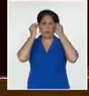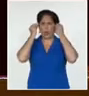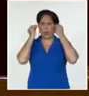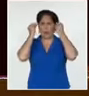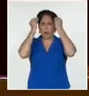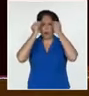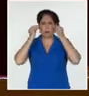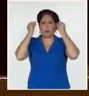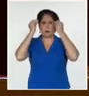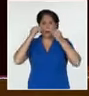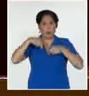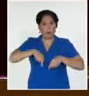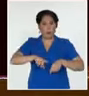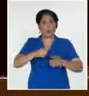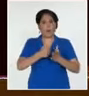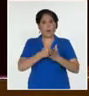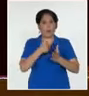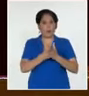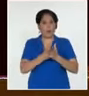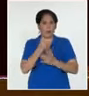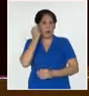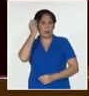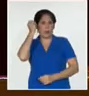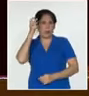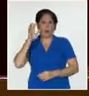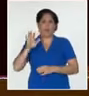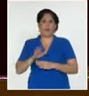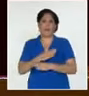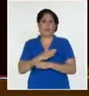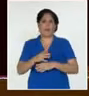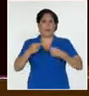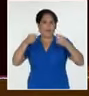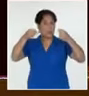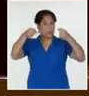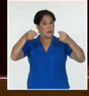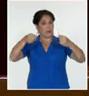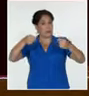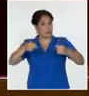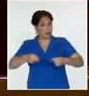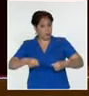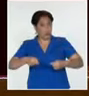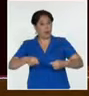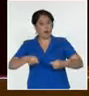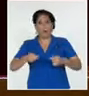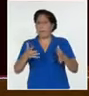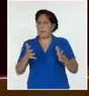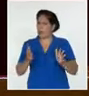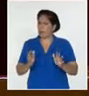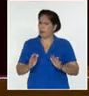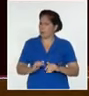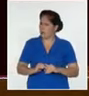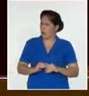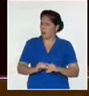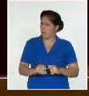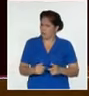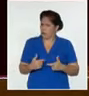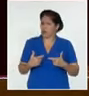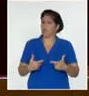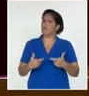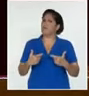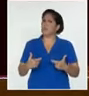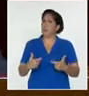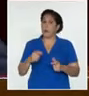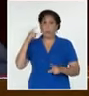estamos enfrentando creativamente, con decisión, sin miedo, con coraje y con